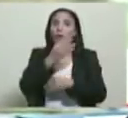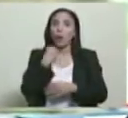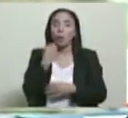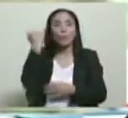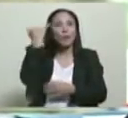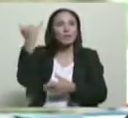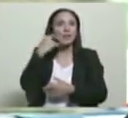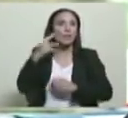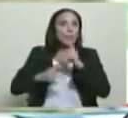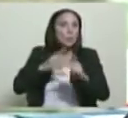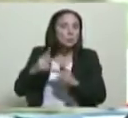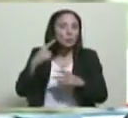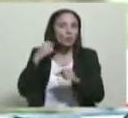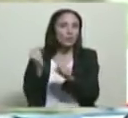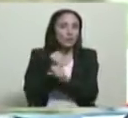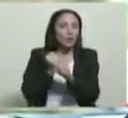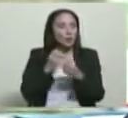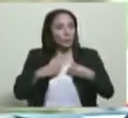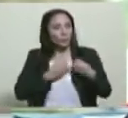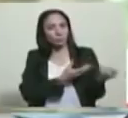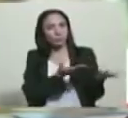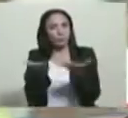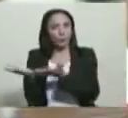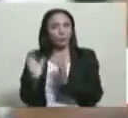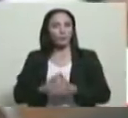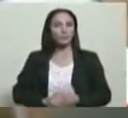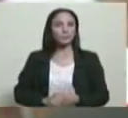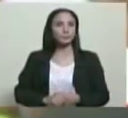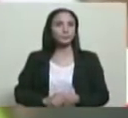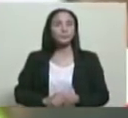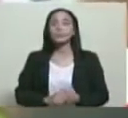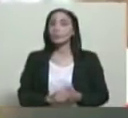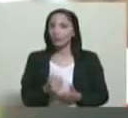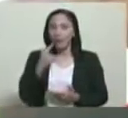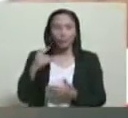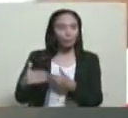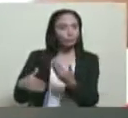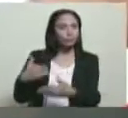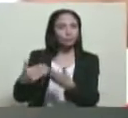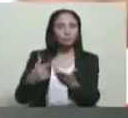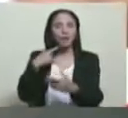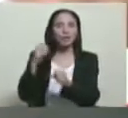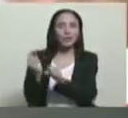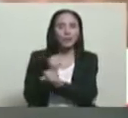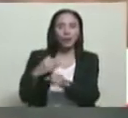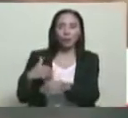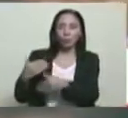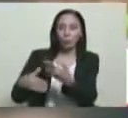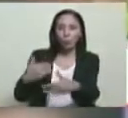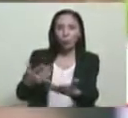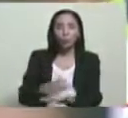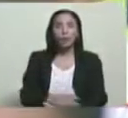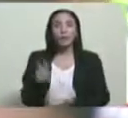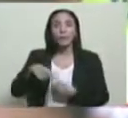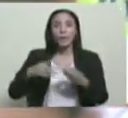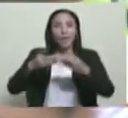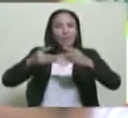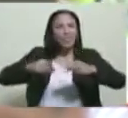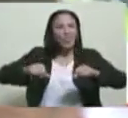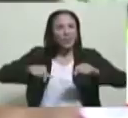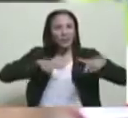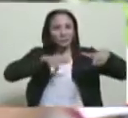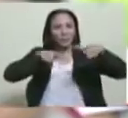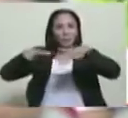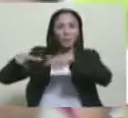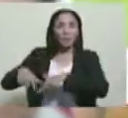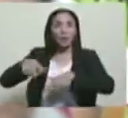la juventud productiva de la patria. Pero también continuamos con el proceso de entrega de tierras, con el plan